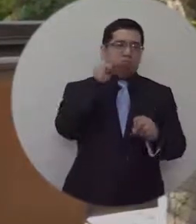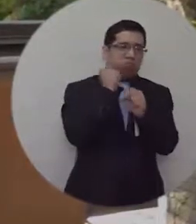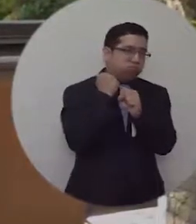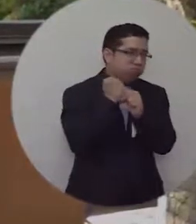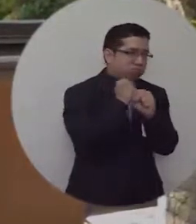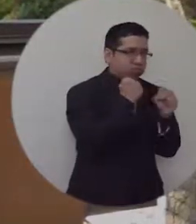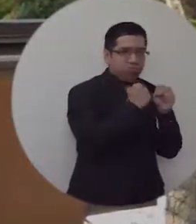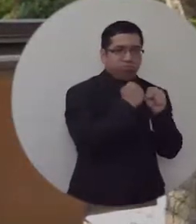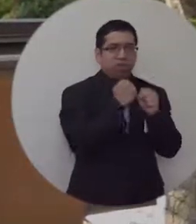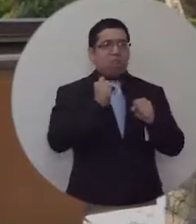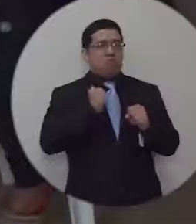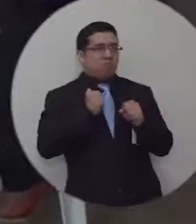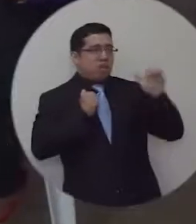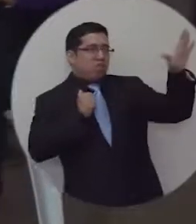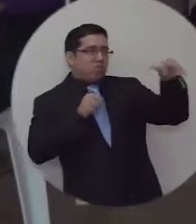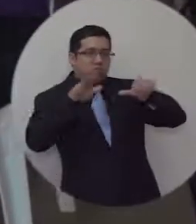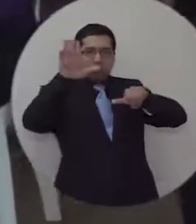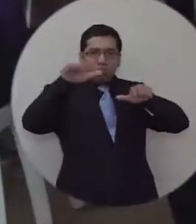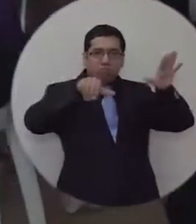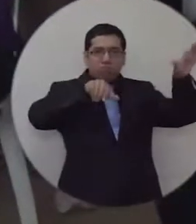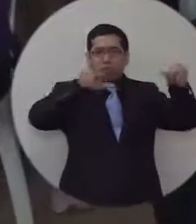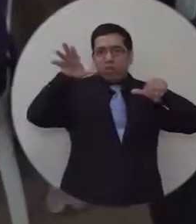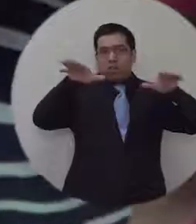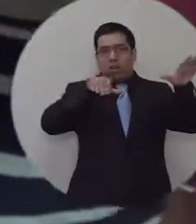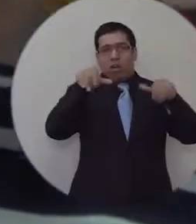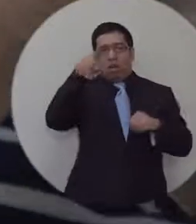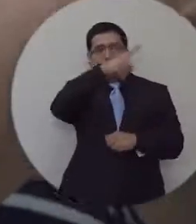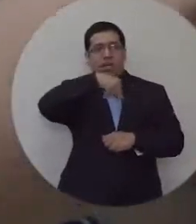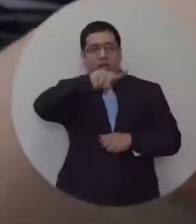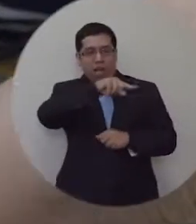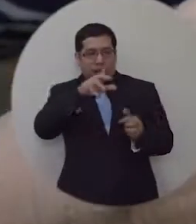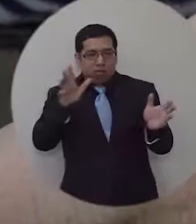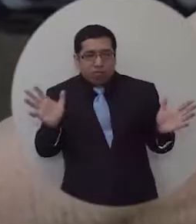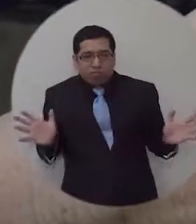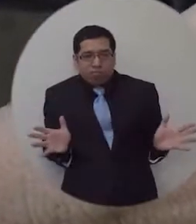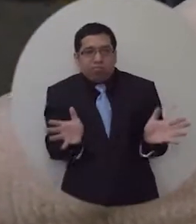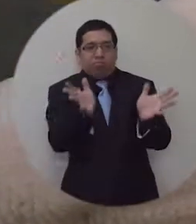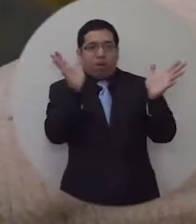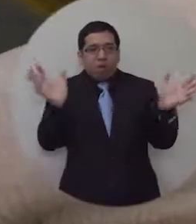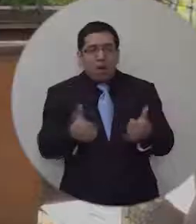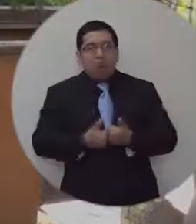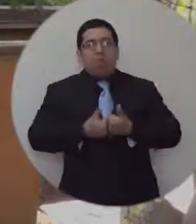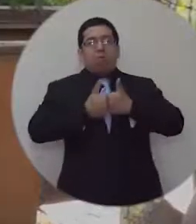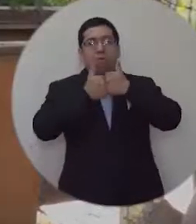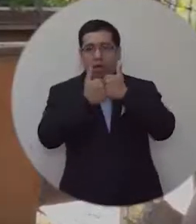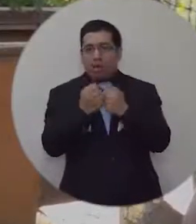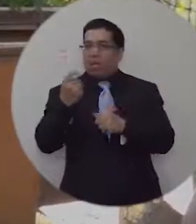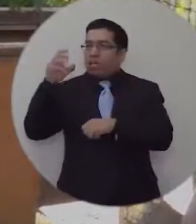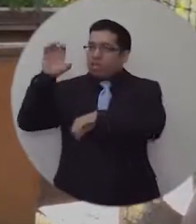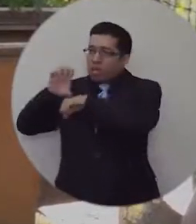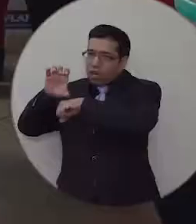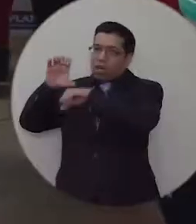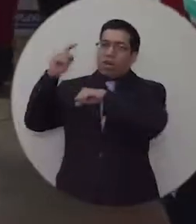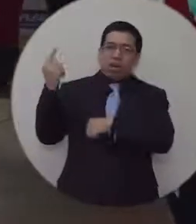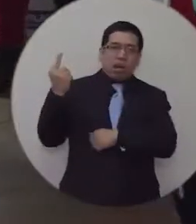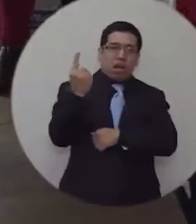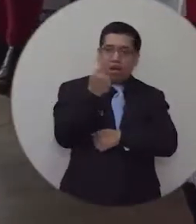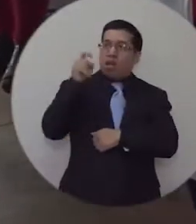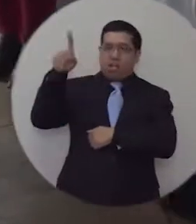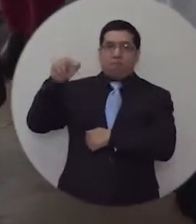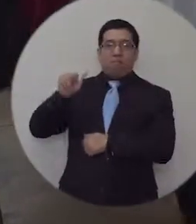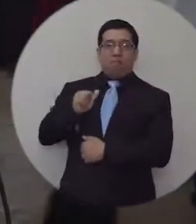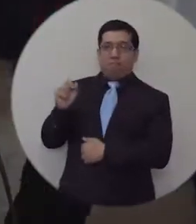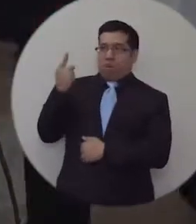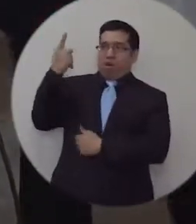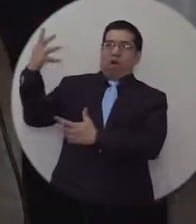mucho trabajo para que podamos juntar a más mujeres que puedan salir adelante. Cada curso que estamos haciendo, la primera